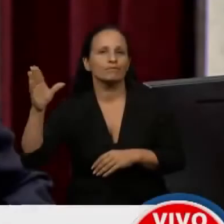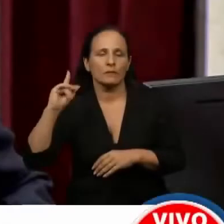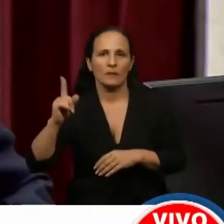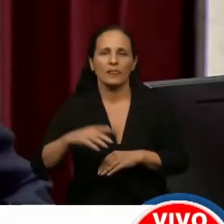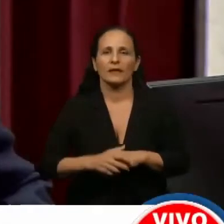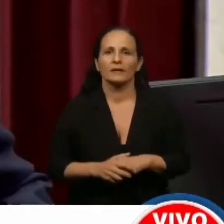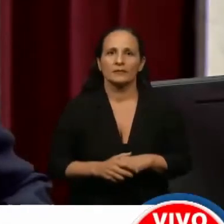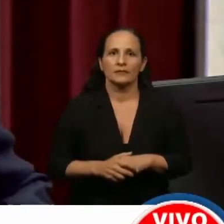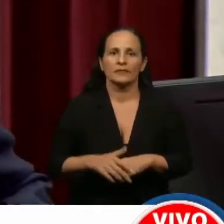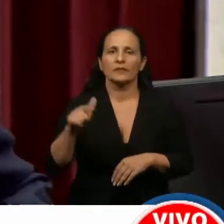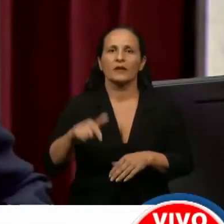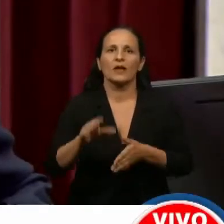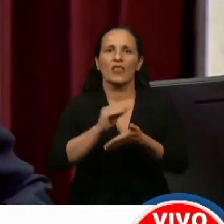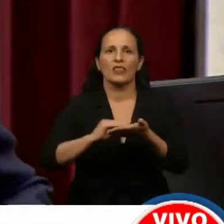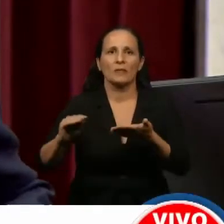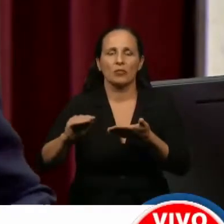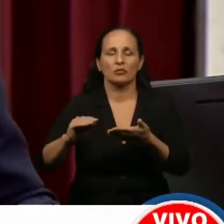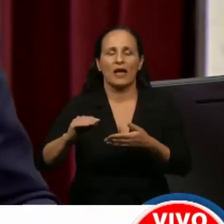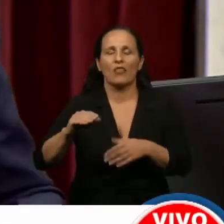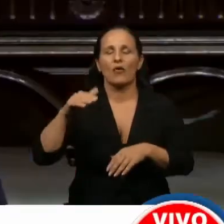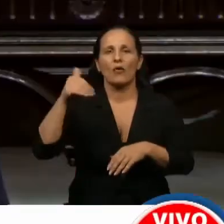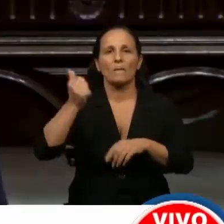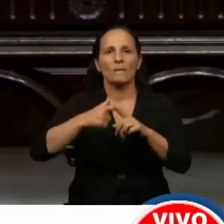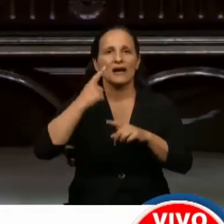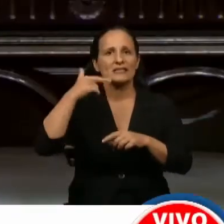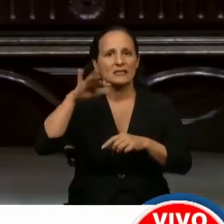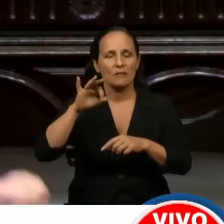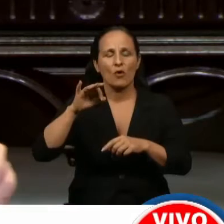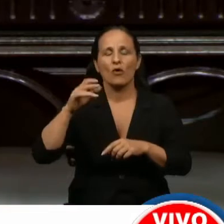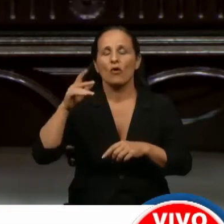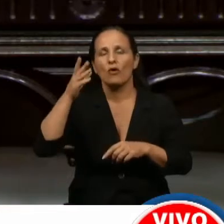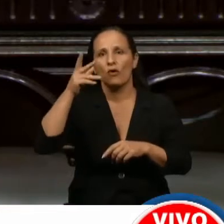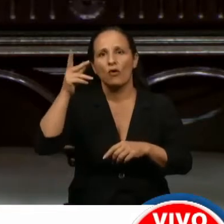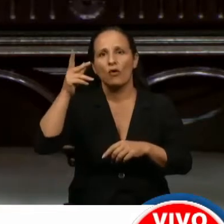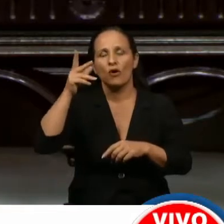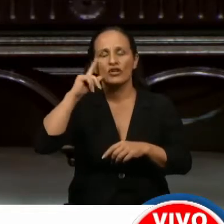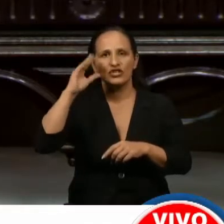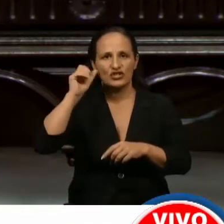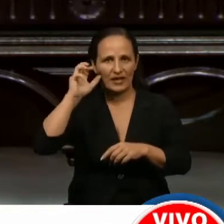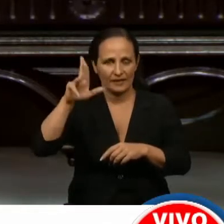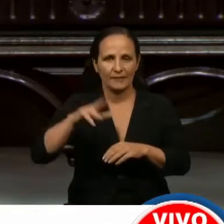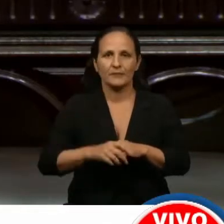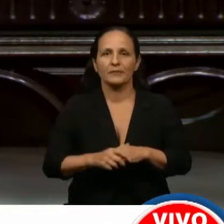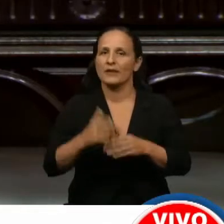En el uso de la palabra, el diputado Máximo Kirchner. Gracias, señor presidente.